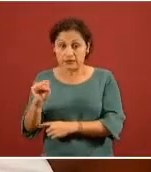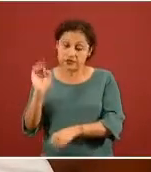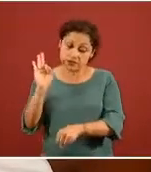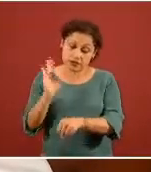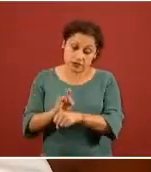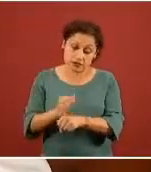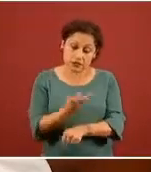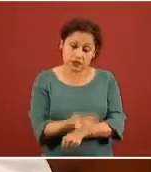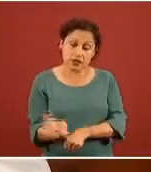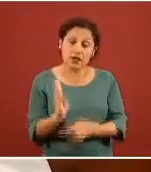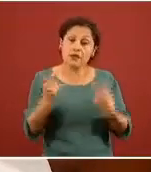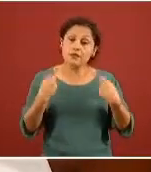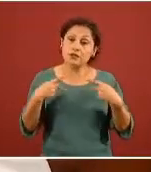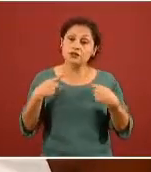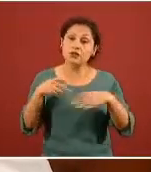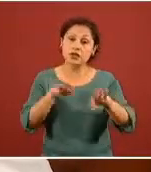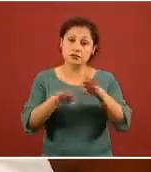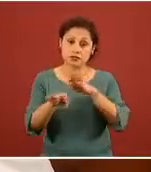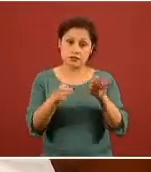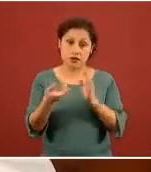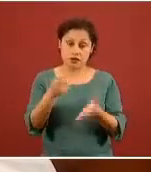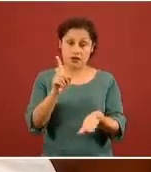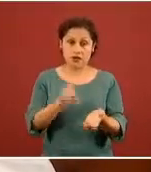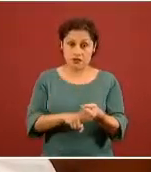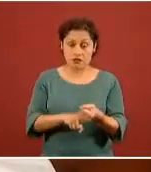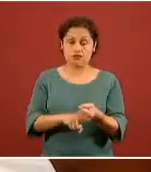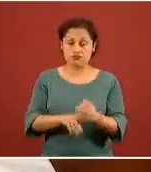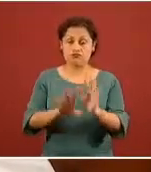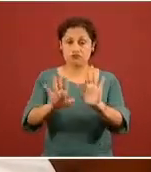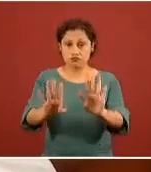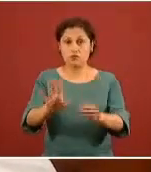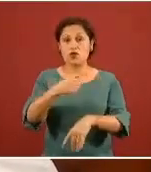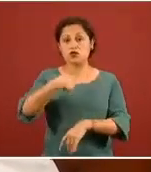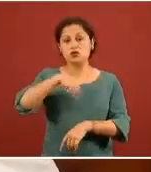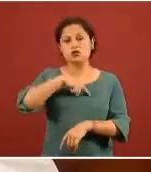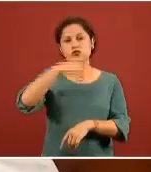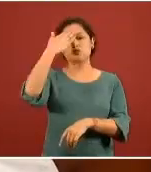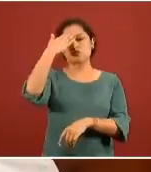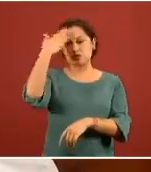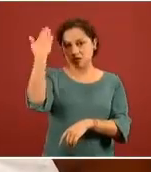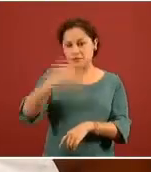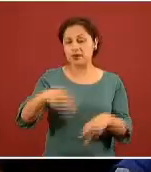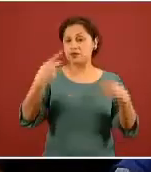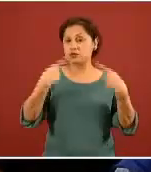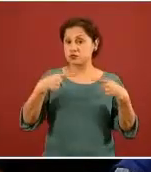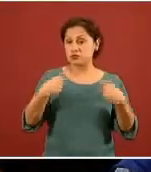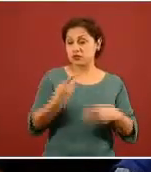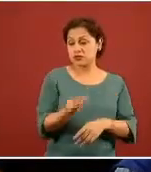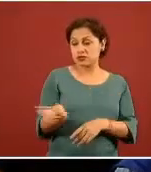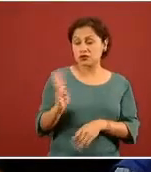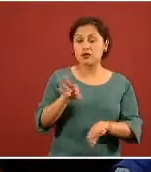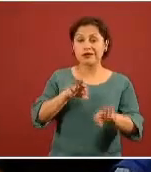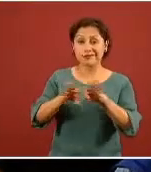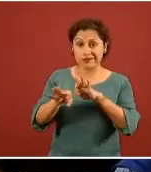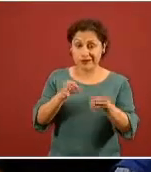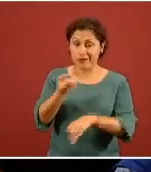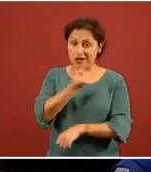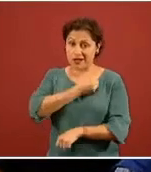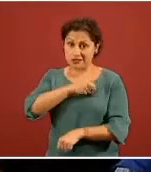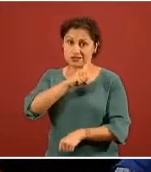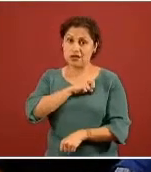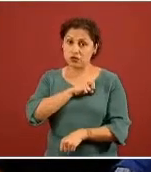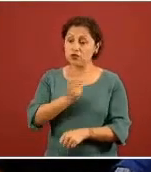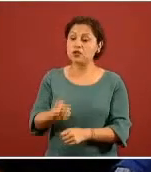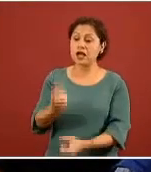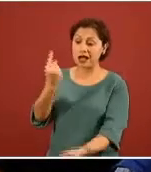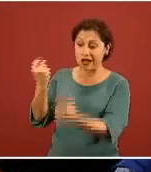de alto riesgo. Sabemos que trabajadores de la salud también, igual que la población general, algunos son de más alto